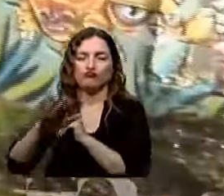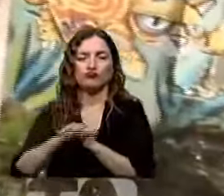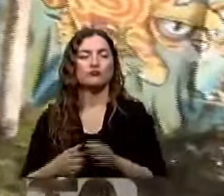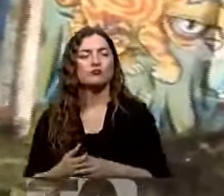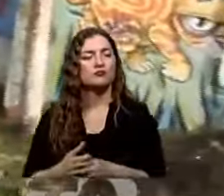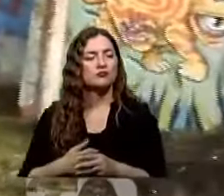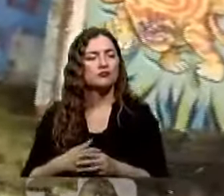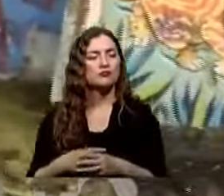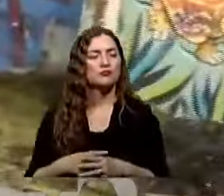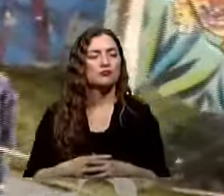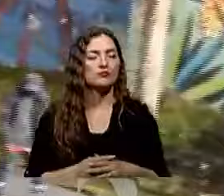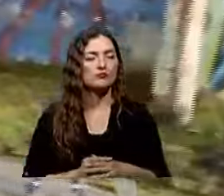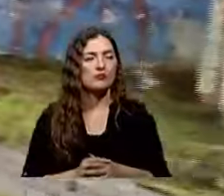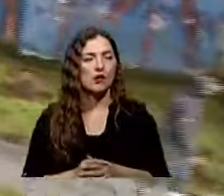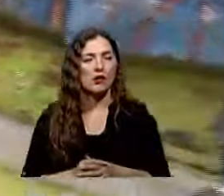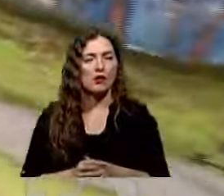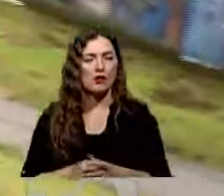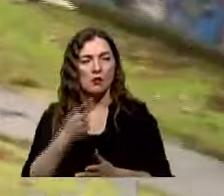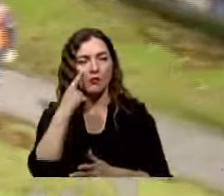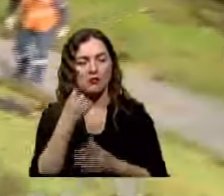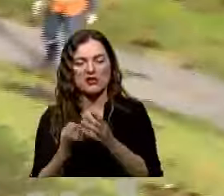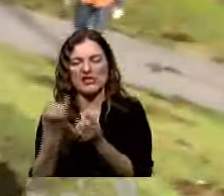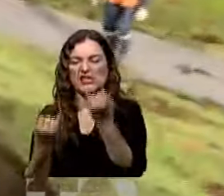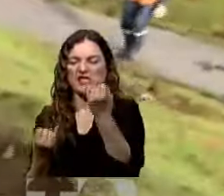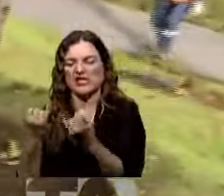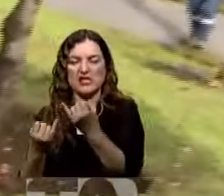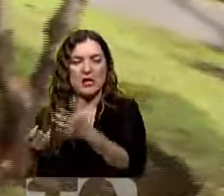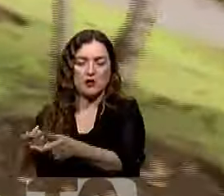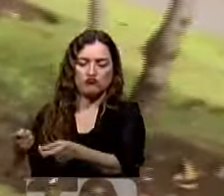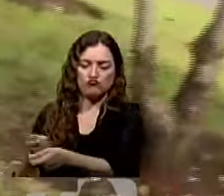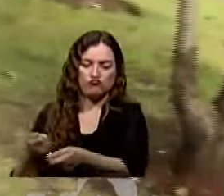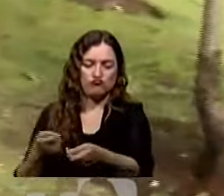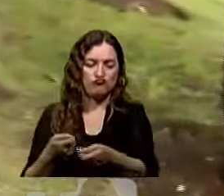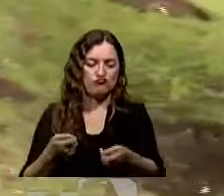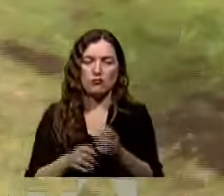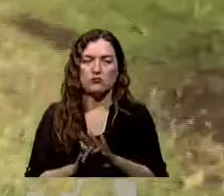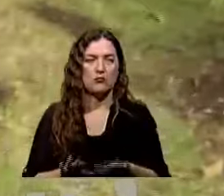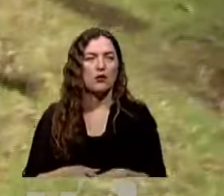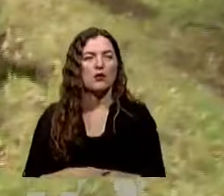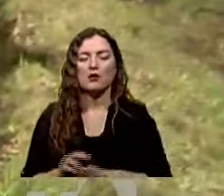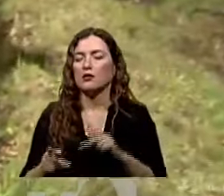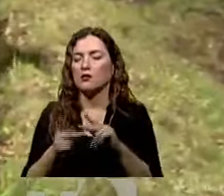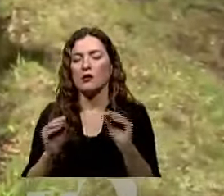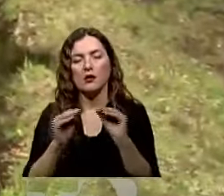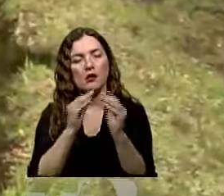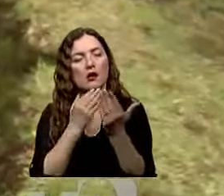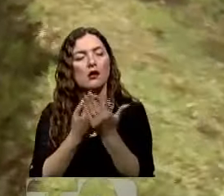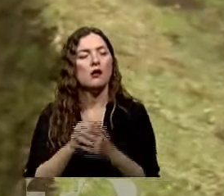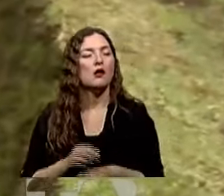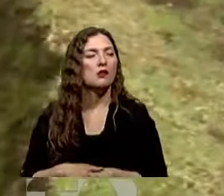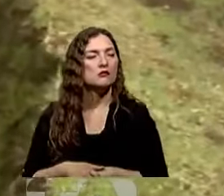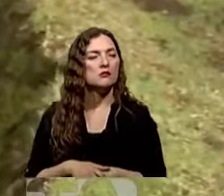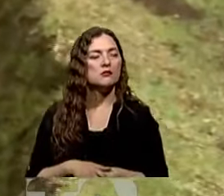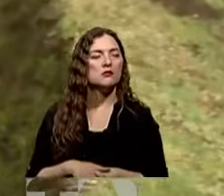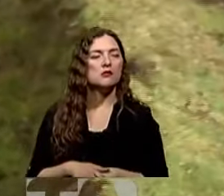sí vamos a adecentar un poco el contorno y básicamente es eso. Perfecto, muchísimas gracias. Bueno, comentarles que